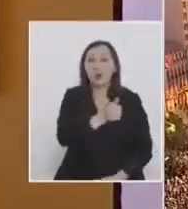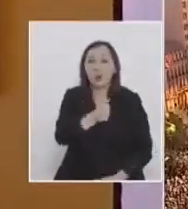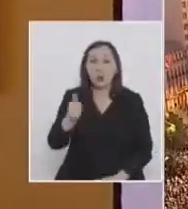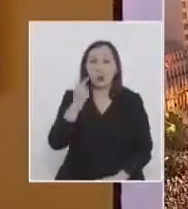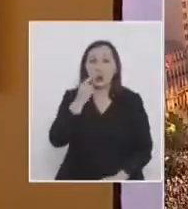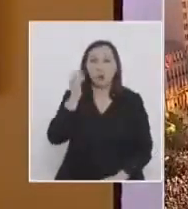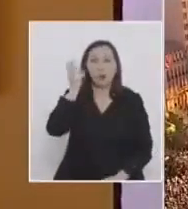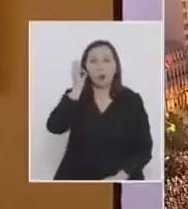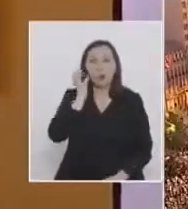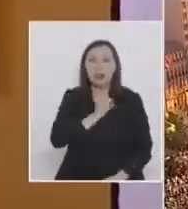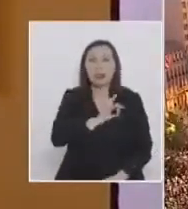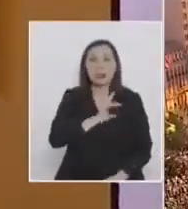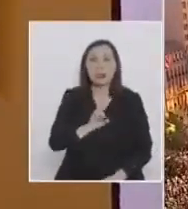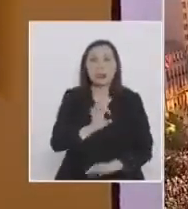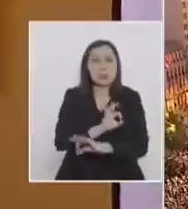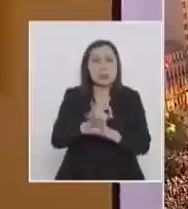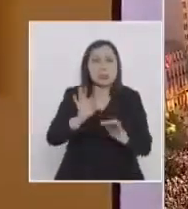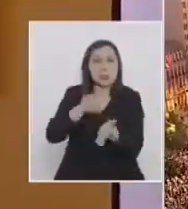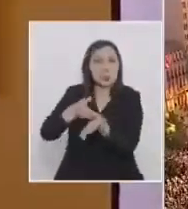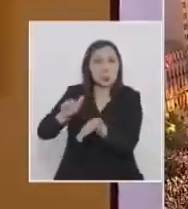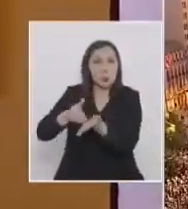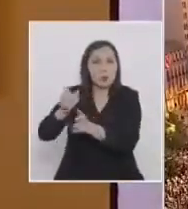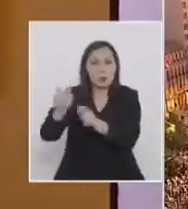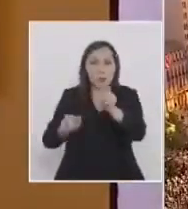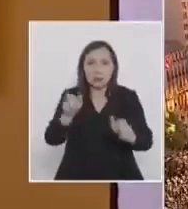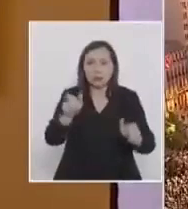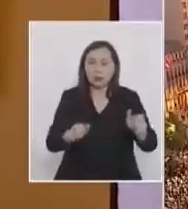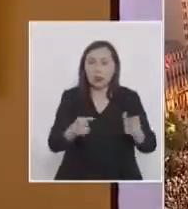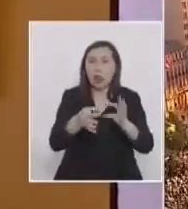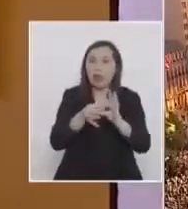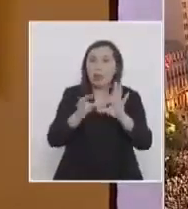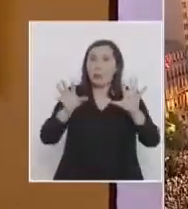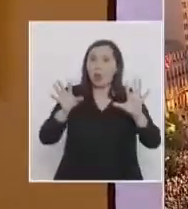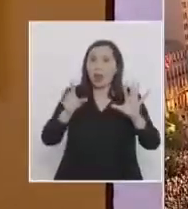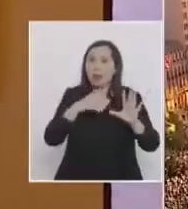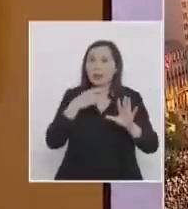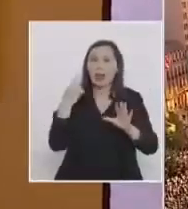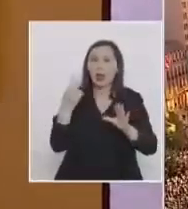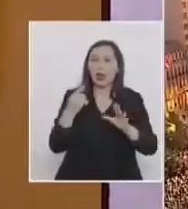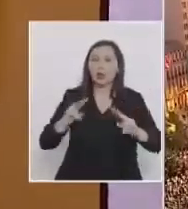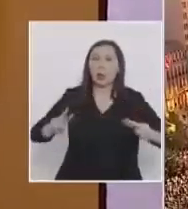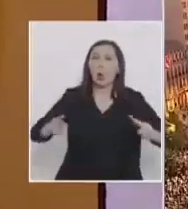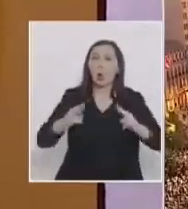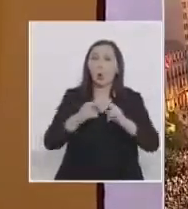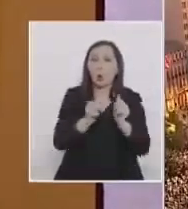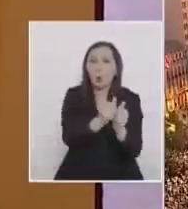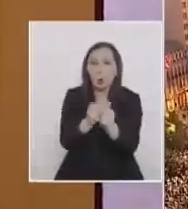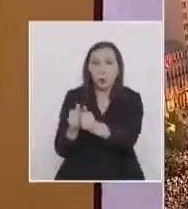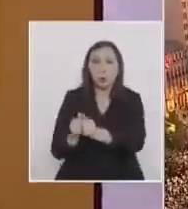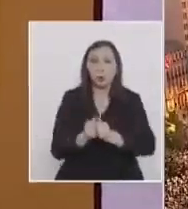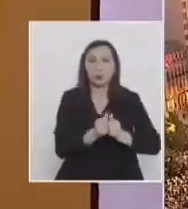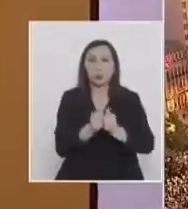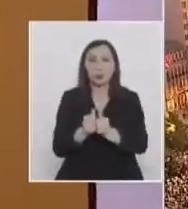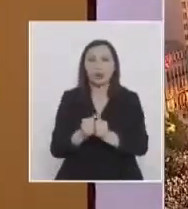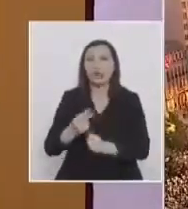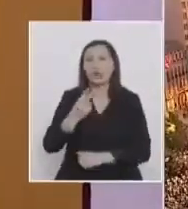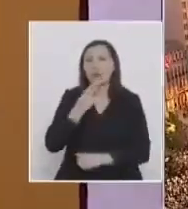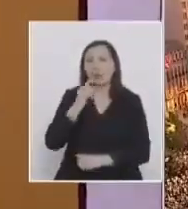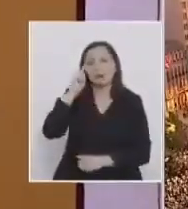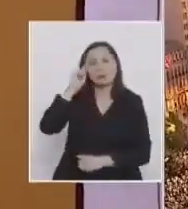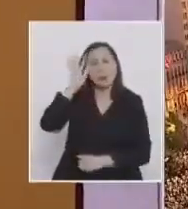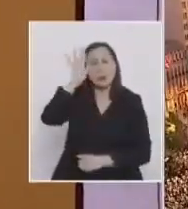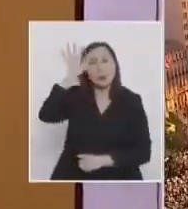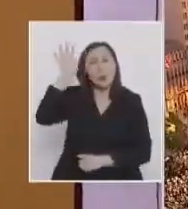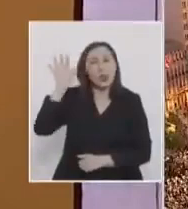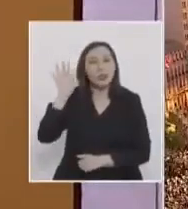Chile no sobra nadie. La democracia la construimos juntos, y la vida que soñamos